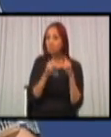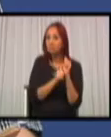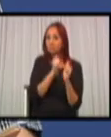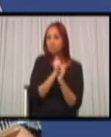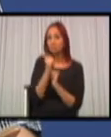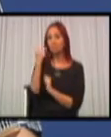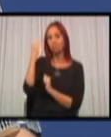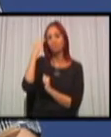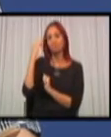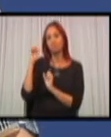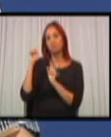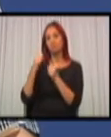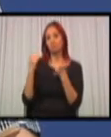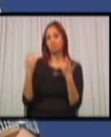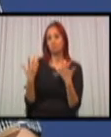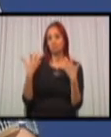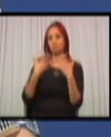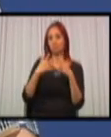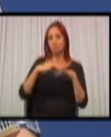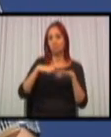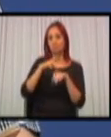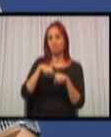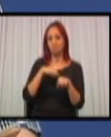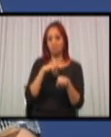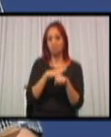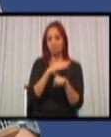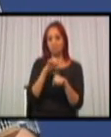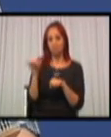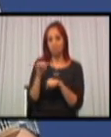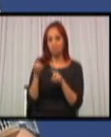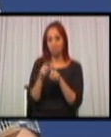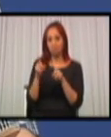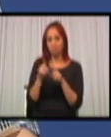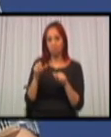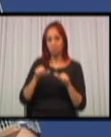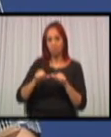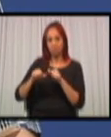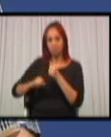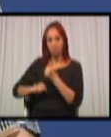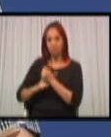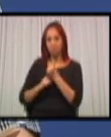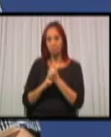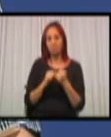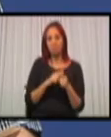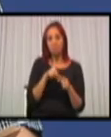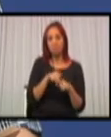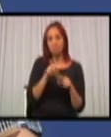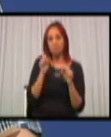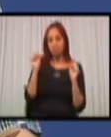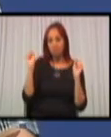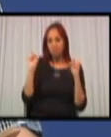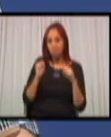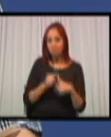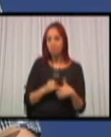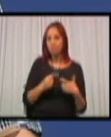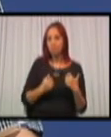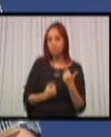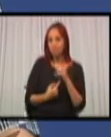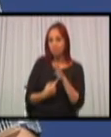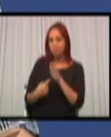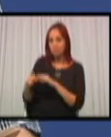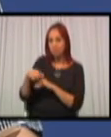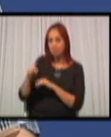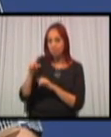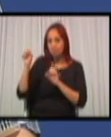capacidad y puedan competir en el ámbito nacional. Igual se creará una bolsa de empleo donde ellos pueden estar presentes